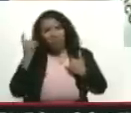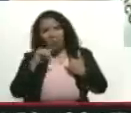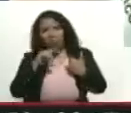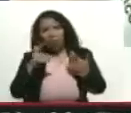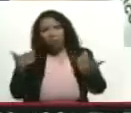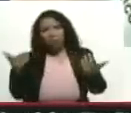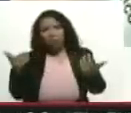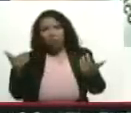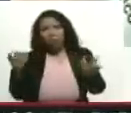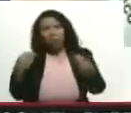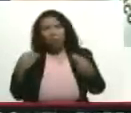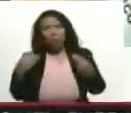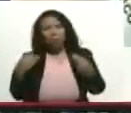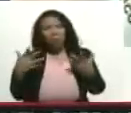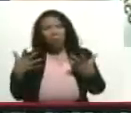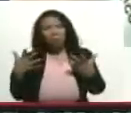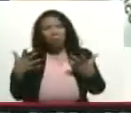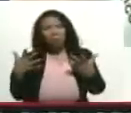para